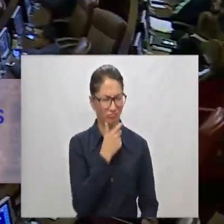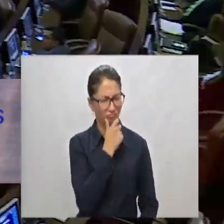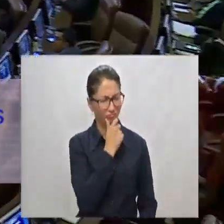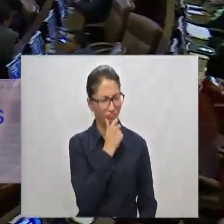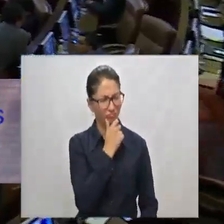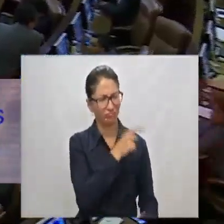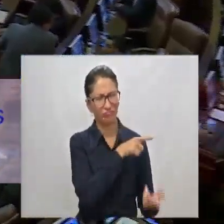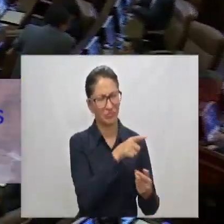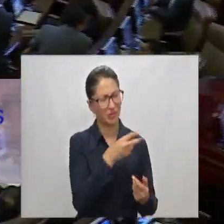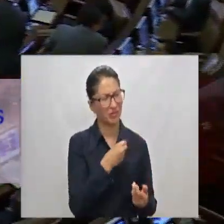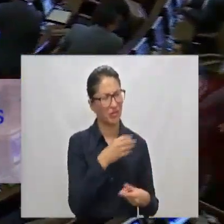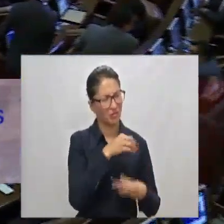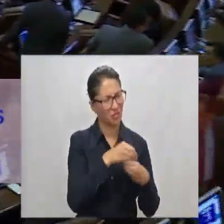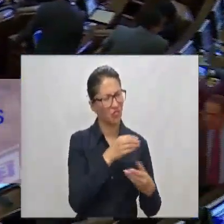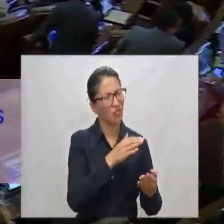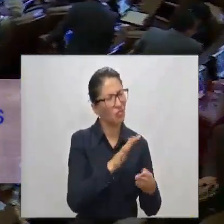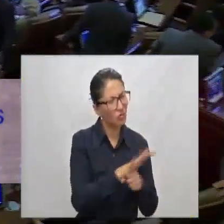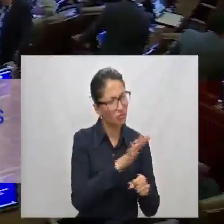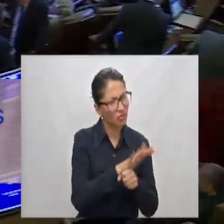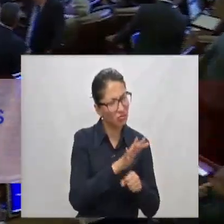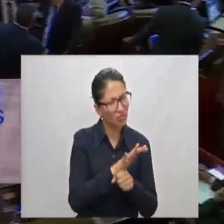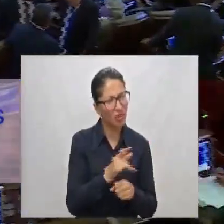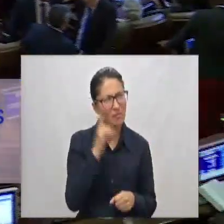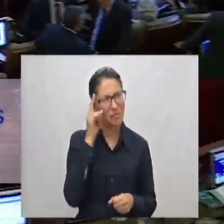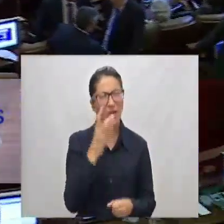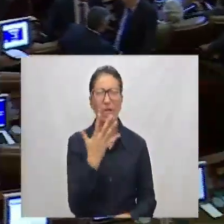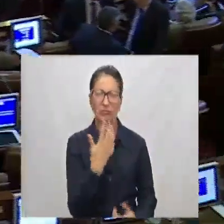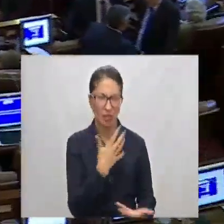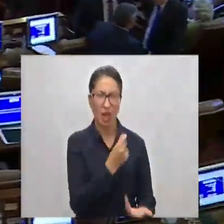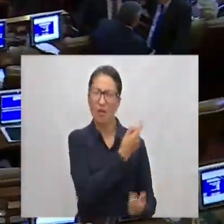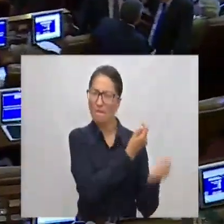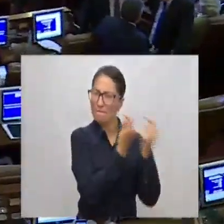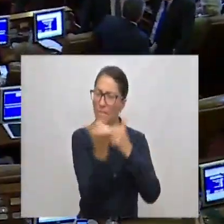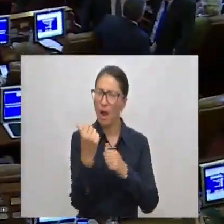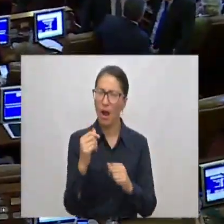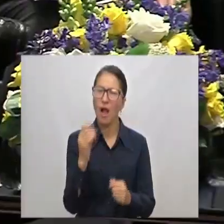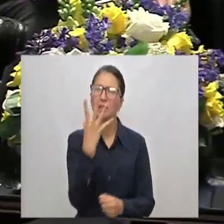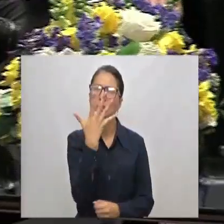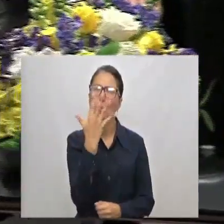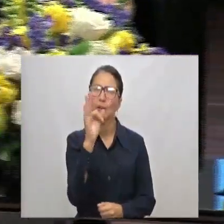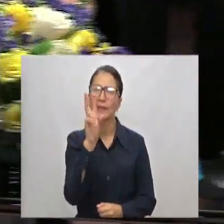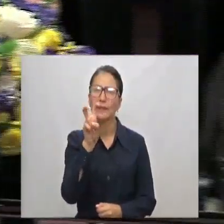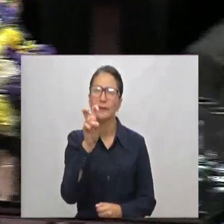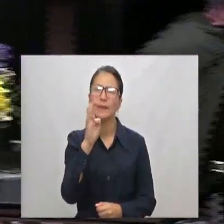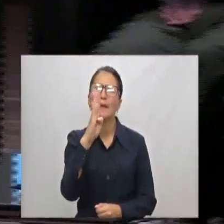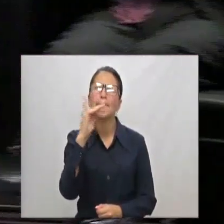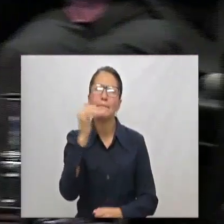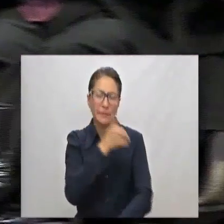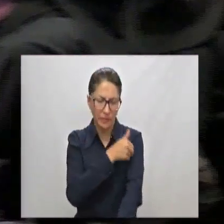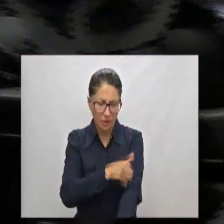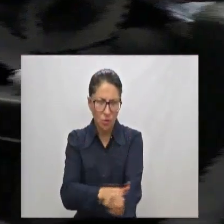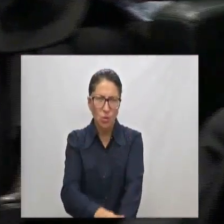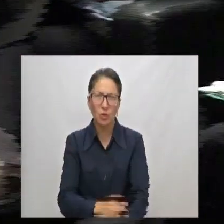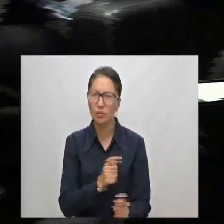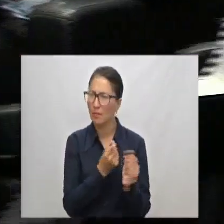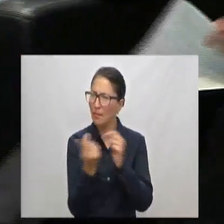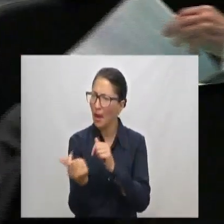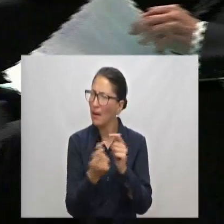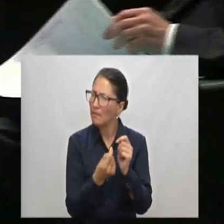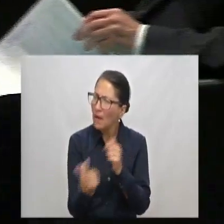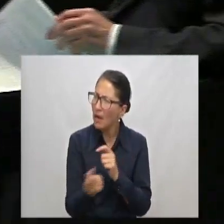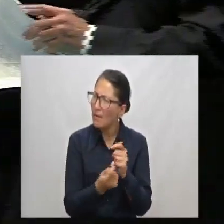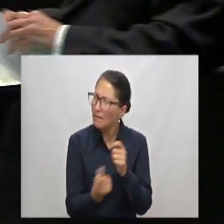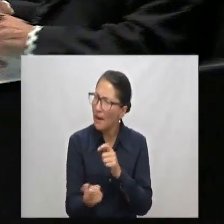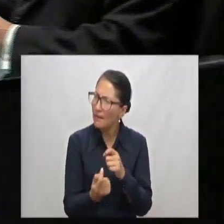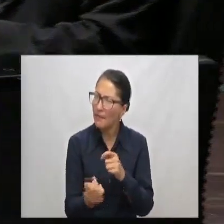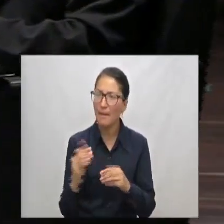años se han entregado a los parlamentarios 57 billones de pesos, un promedio de 4 billones